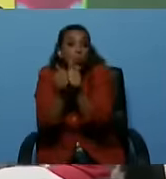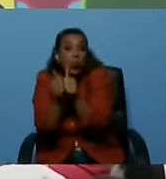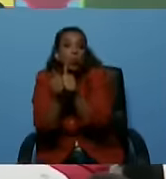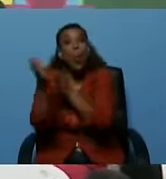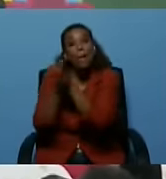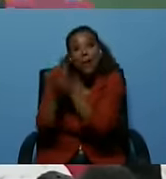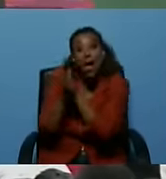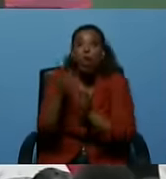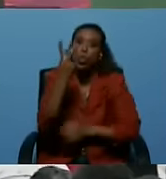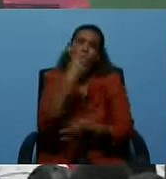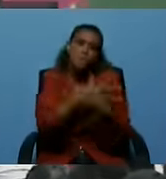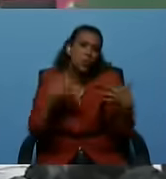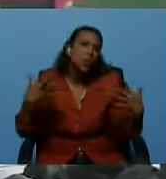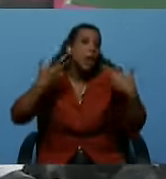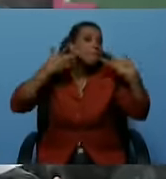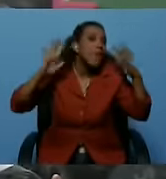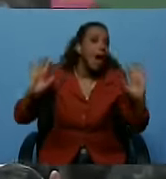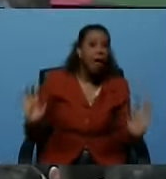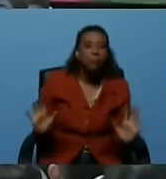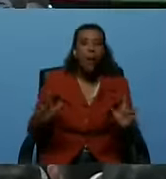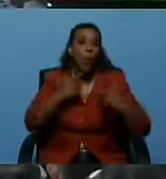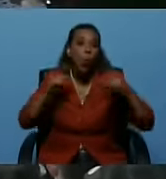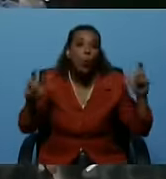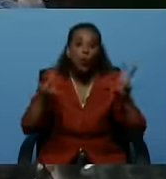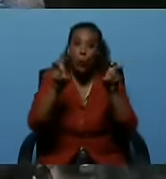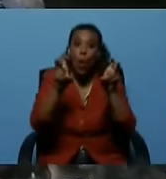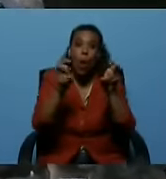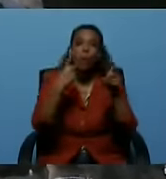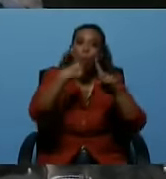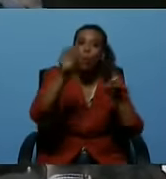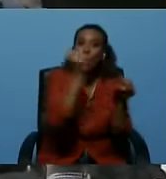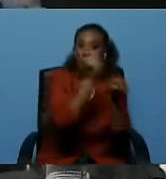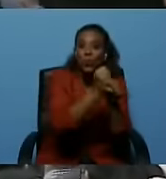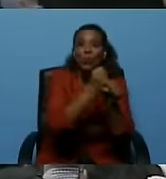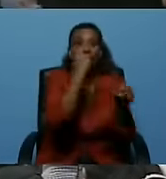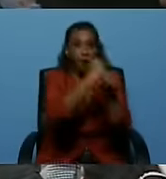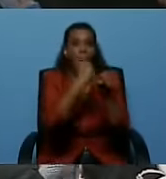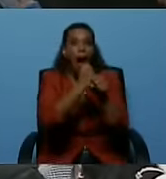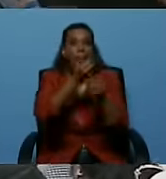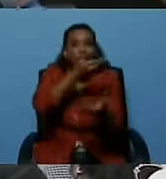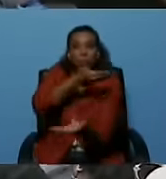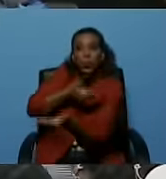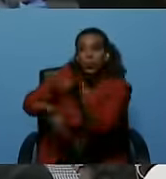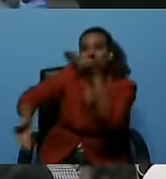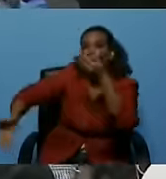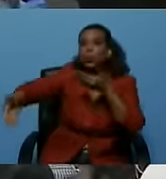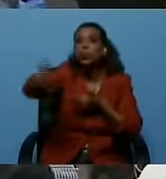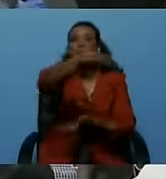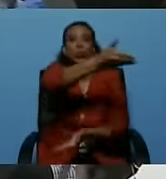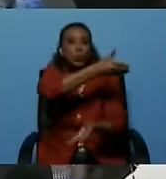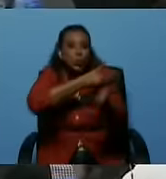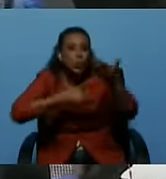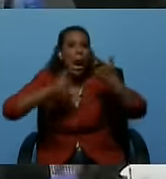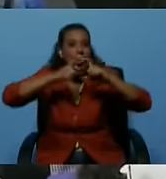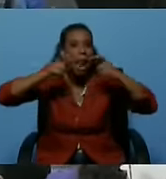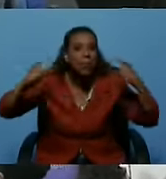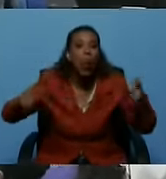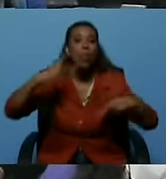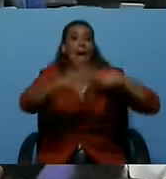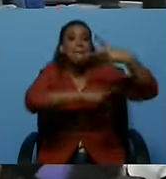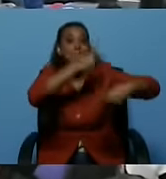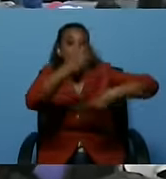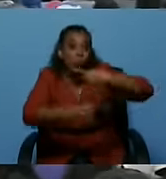2 millones, por lo menos, generan nuevos empleos. Entonces es un circuito virtuoso de generación de